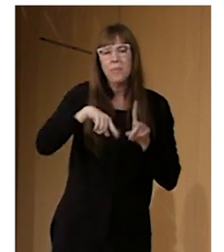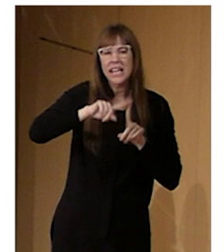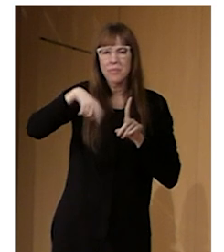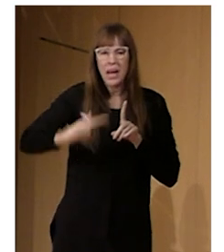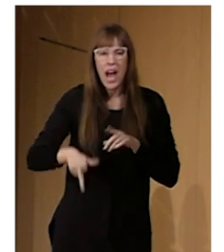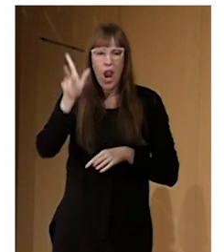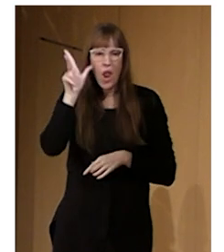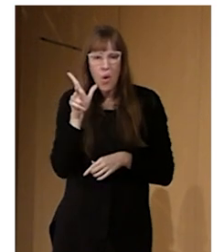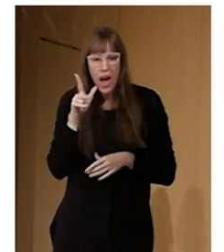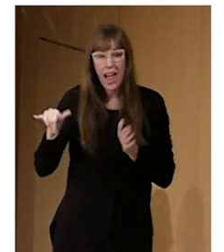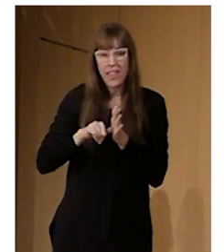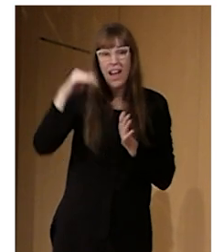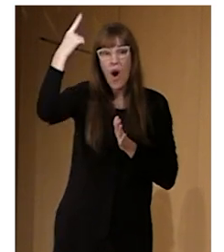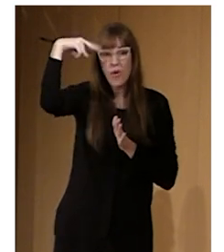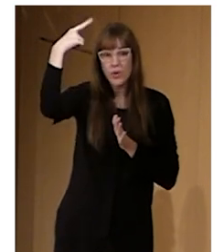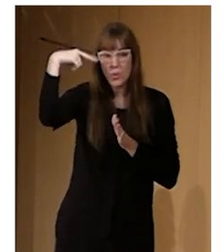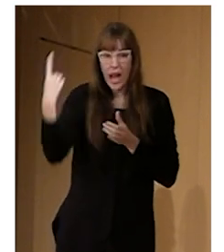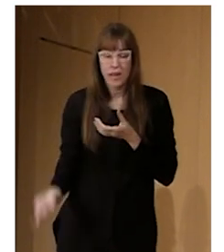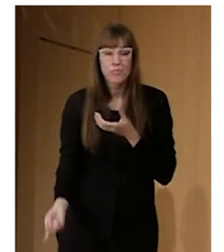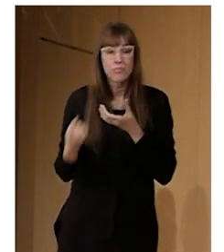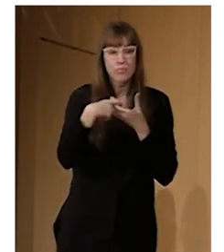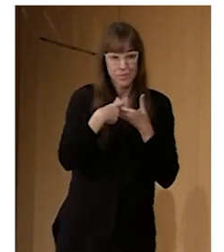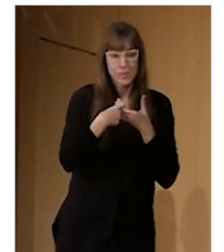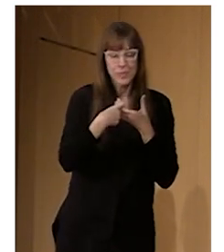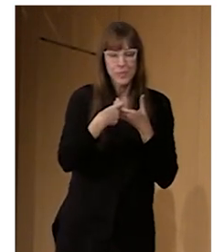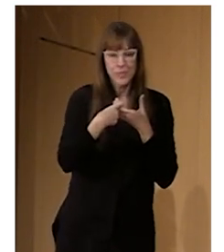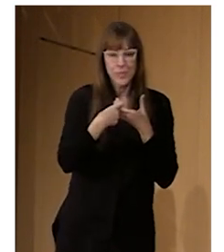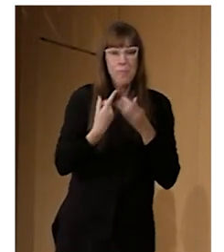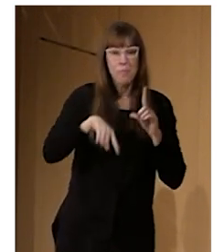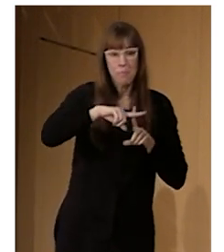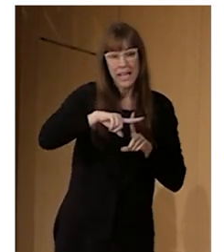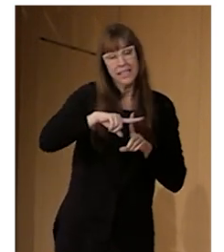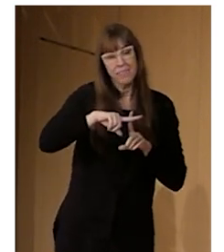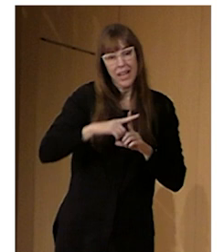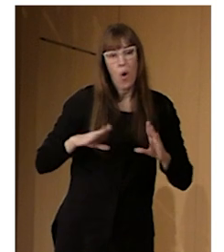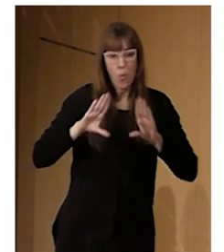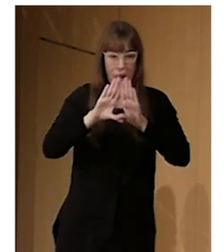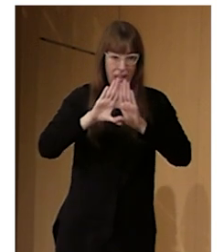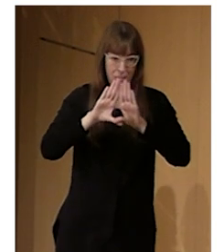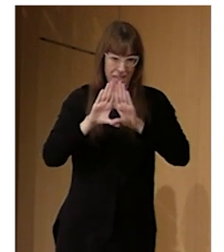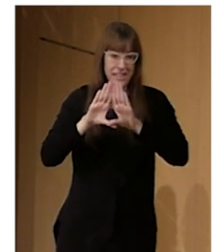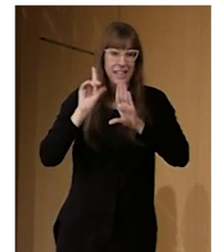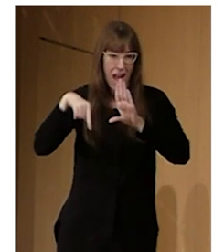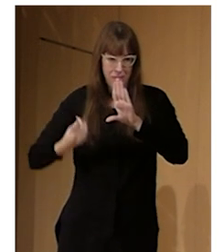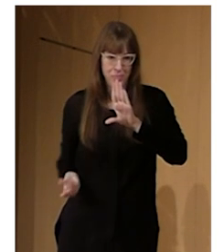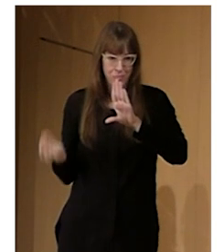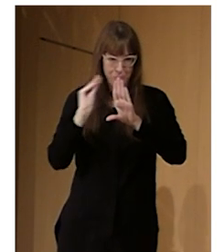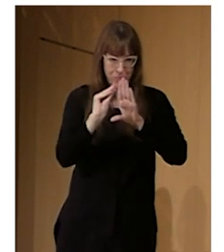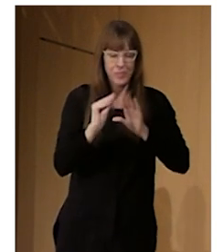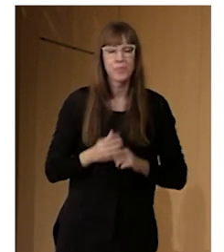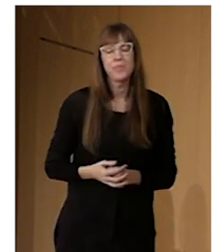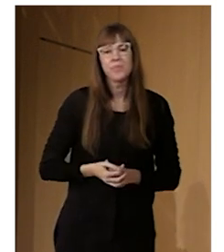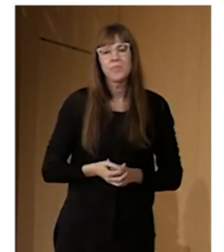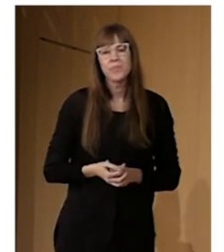cultura y de poder implementar el programa en la en la comunidad de Madrid em a efectos